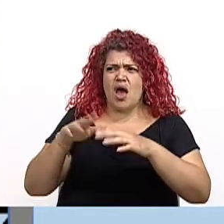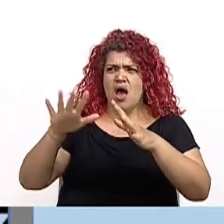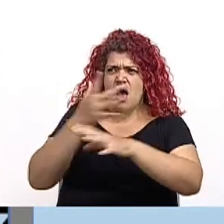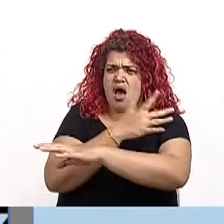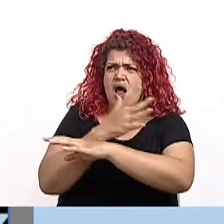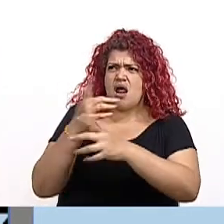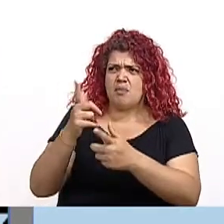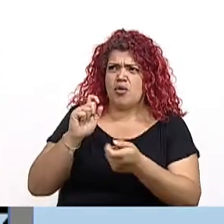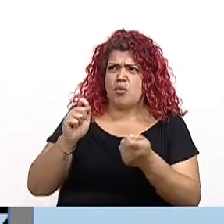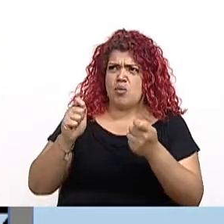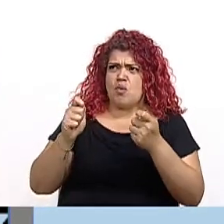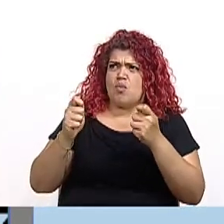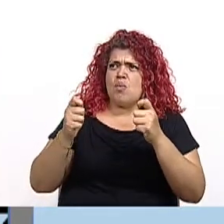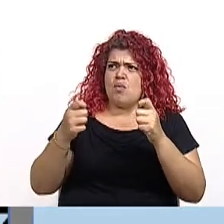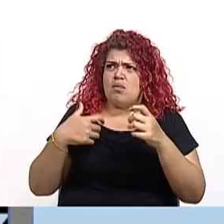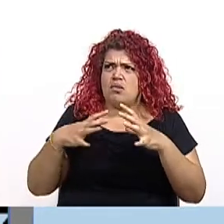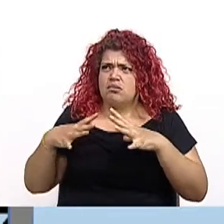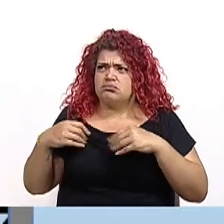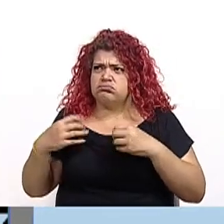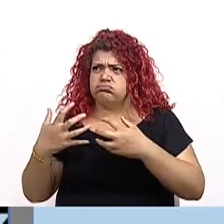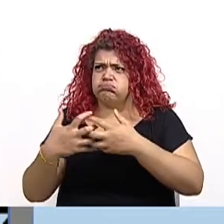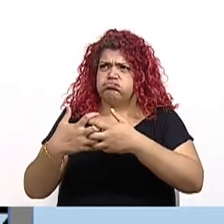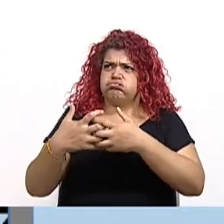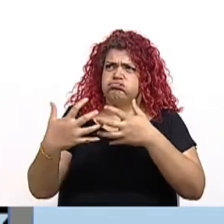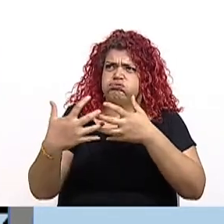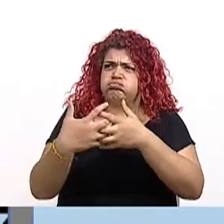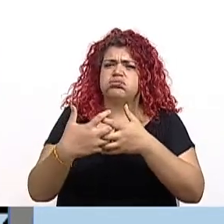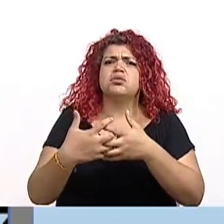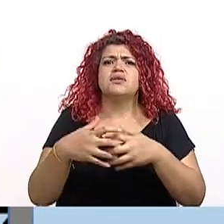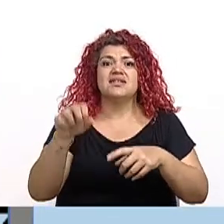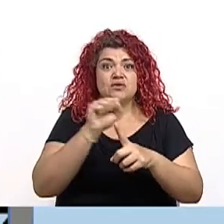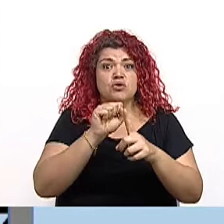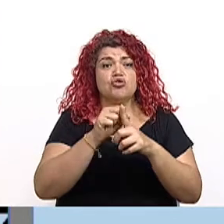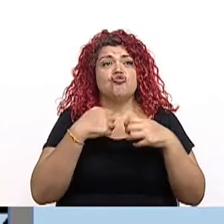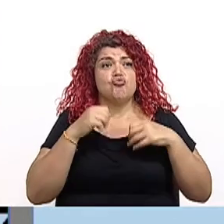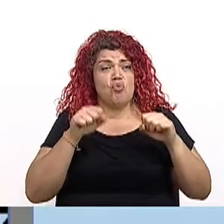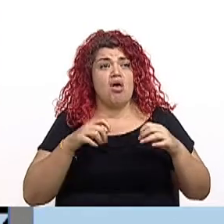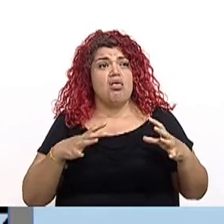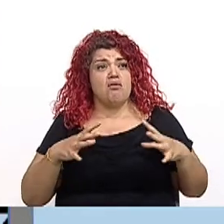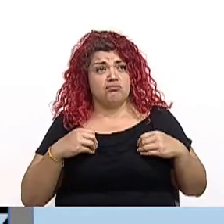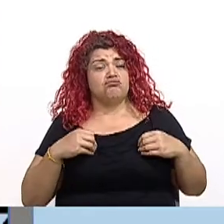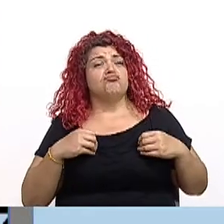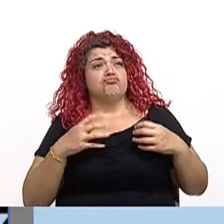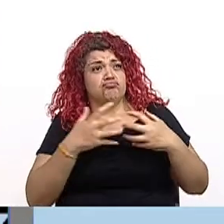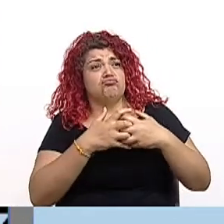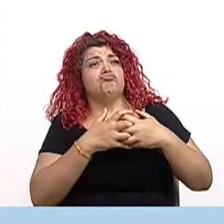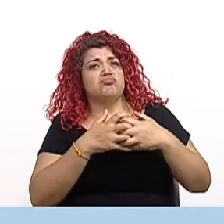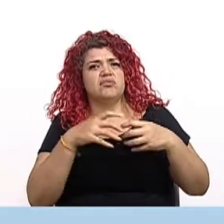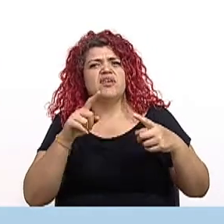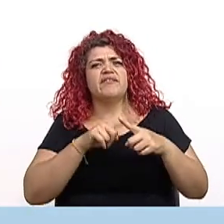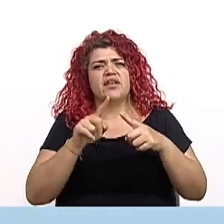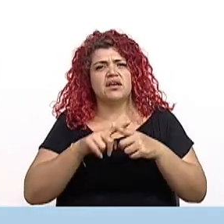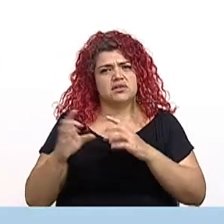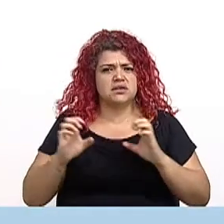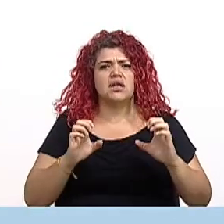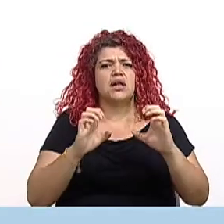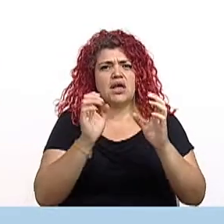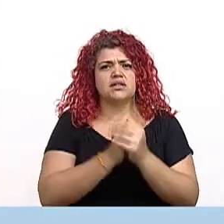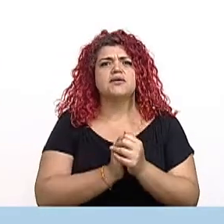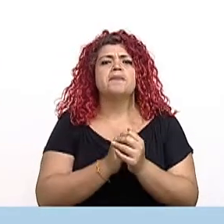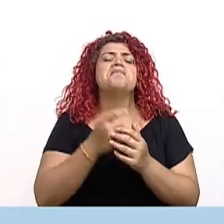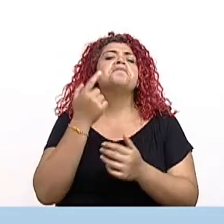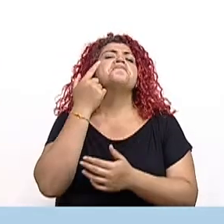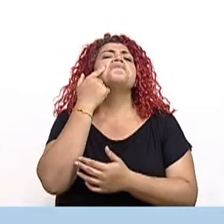entornos nuevos o cambiantes, situaciones a las que nosotros podemos adaptarnos con una serie de estrategias. Vamos a ver